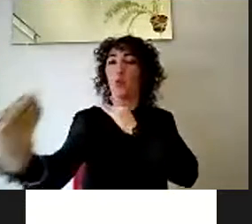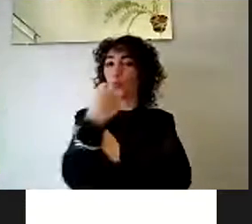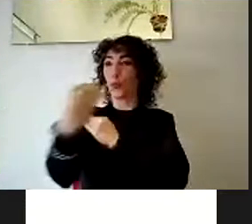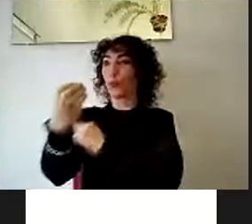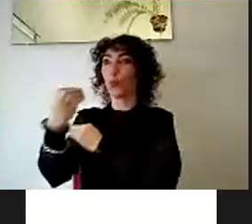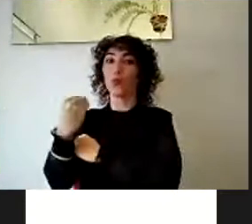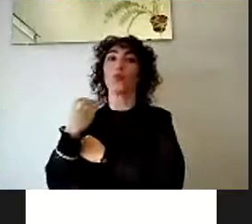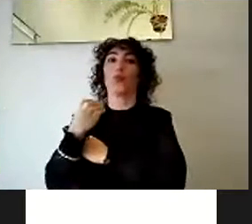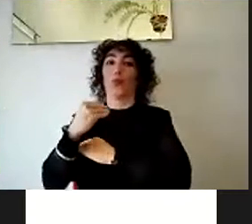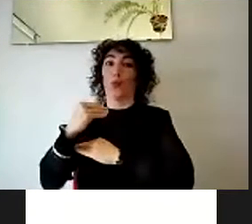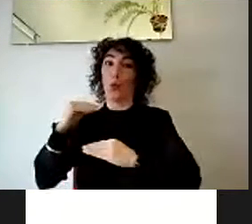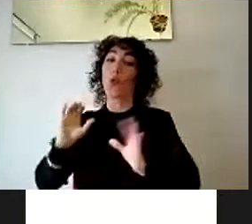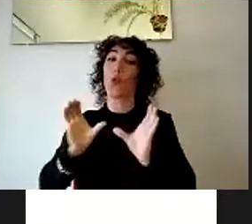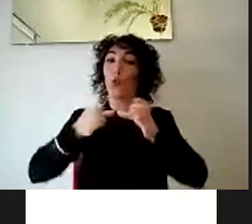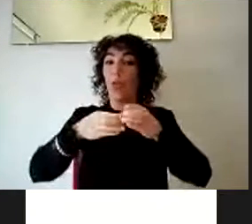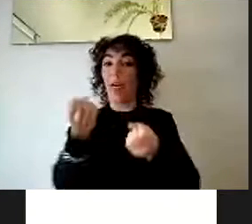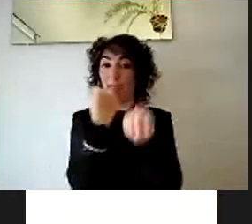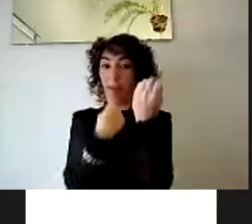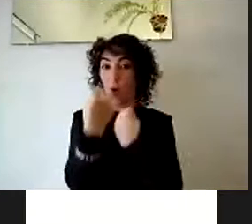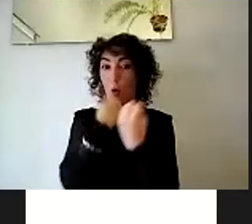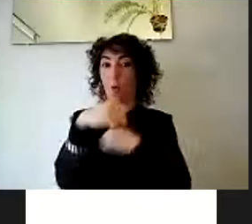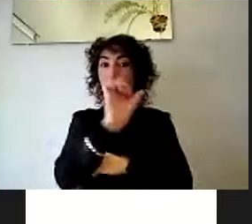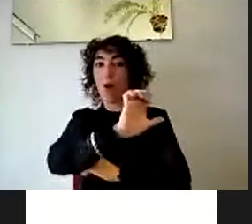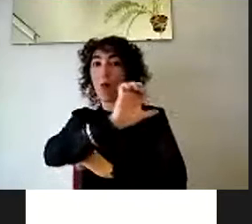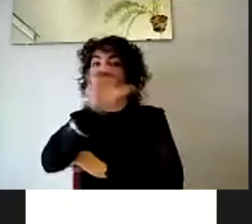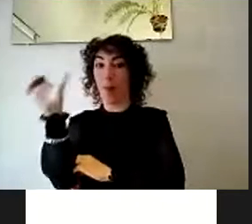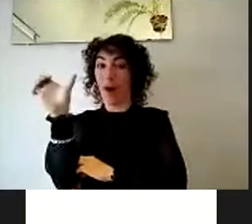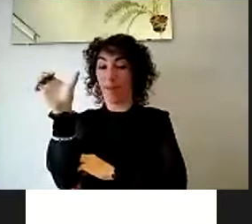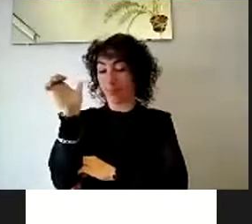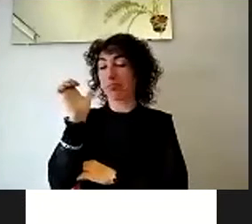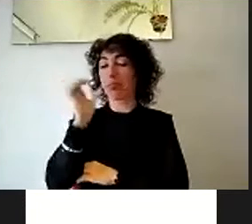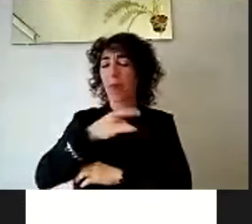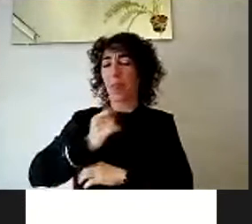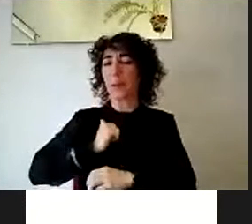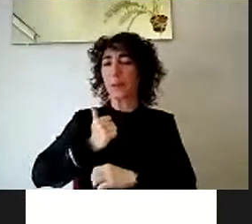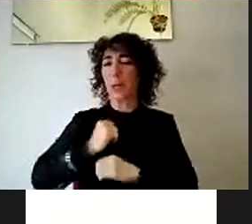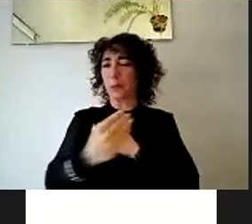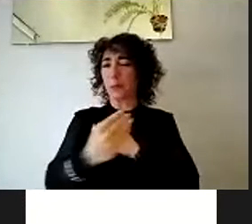Económica Europea. En cuanto a energía se refiere,